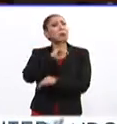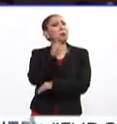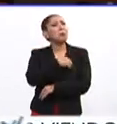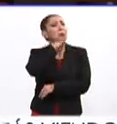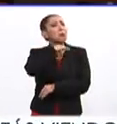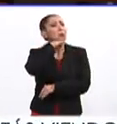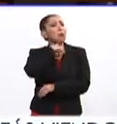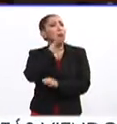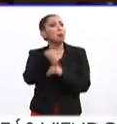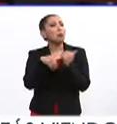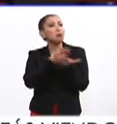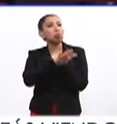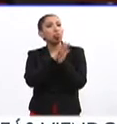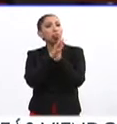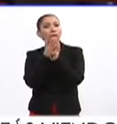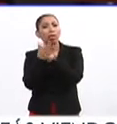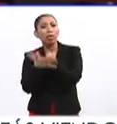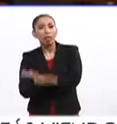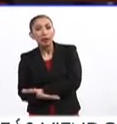fue porque